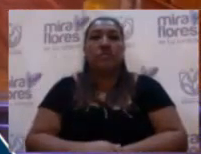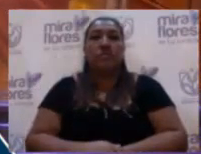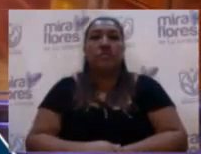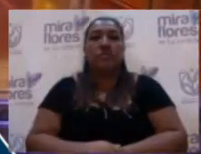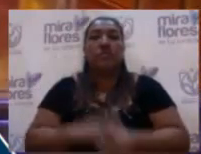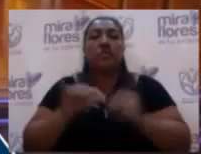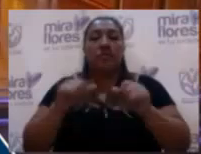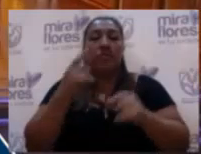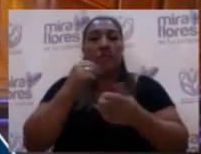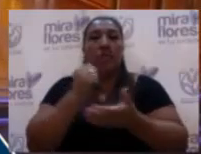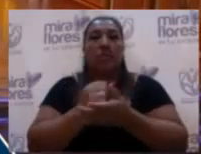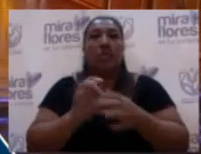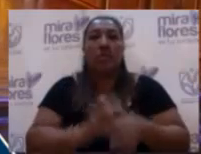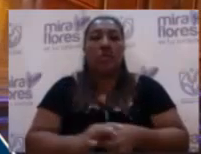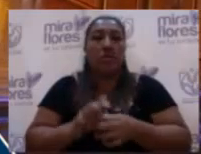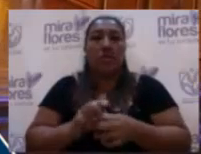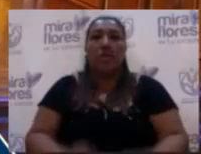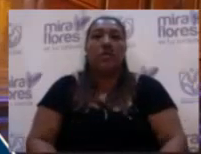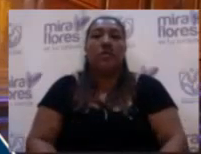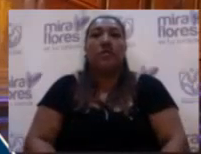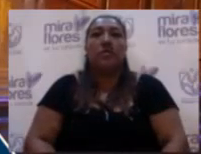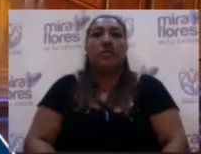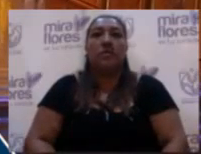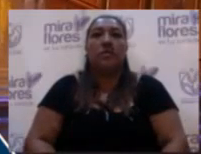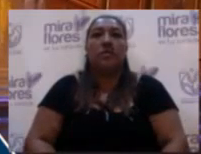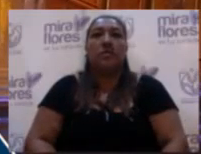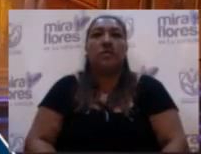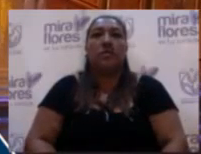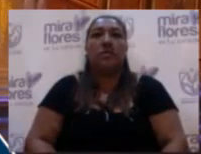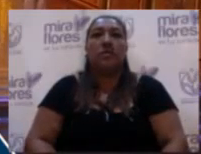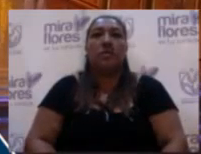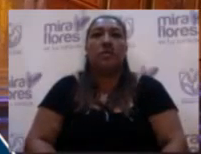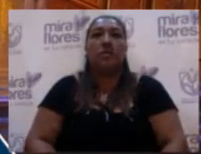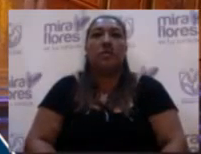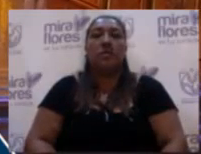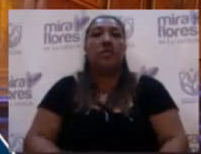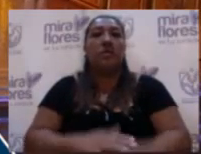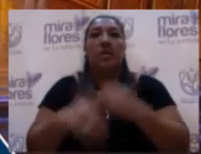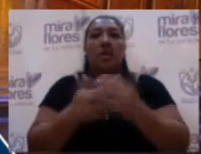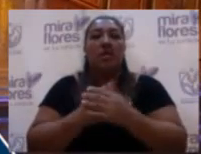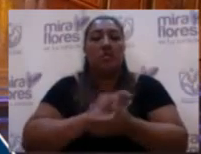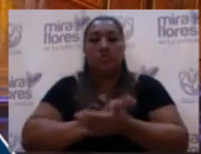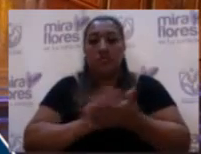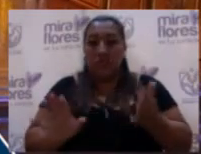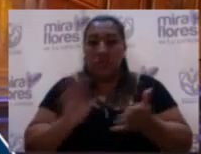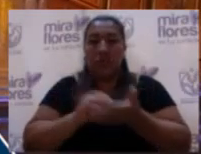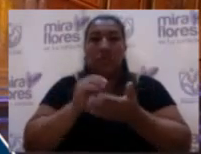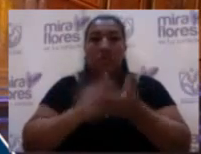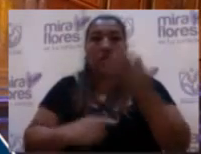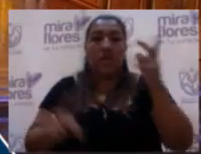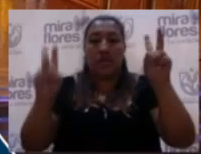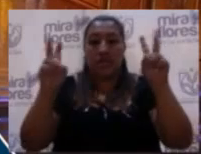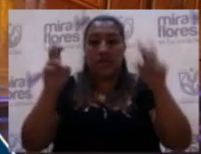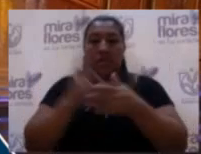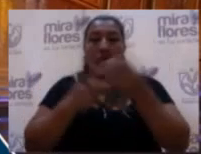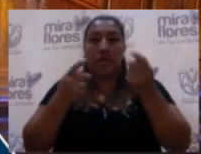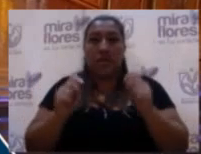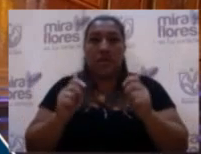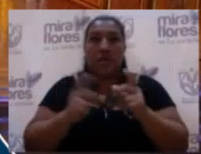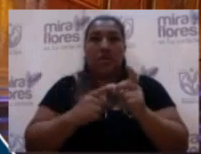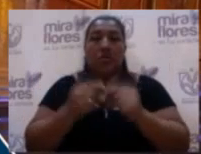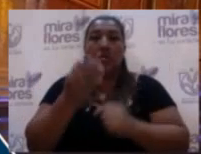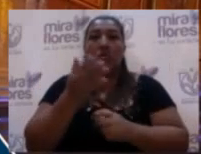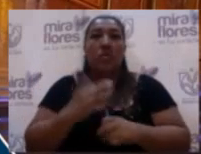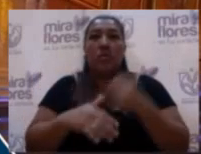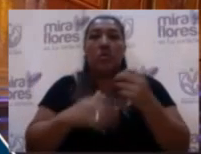Queda aprobado por unanimidad de votos. No tenemos más temas que tratar, ¿verdad? Es todo, señor alcalde. No habiendo más temas que tratar, les voy a